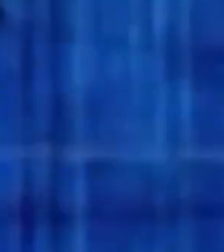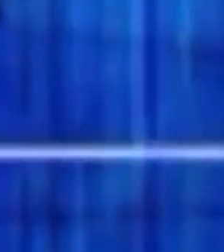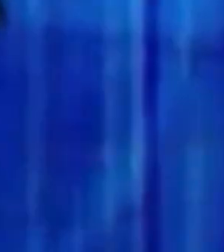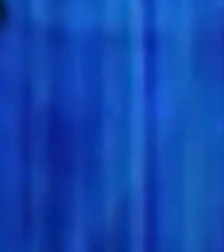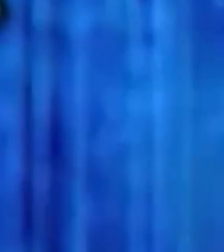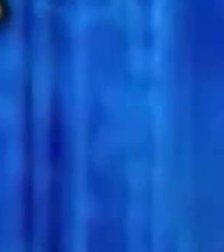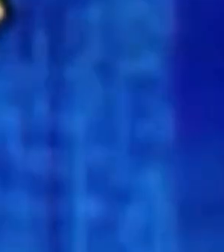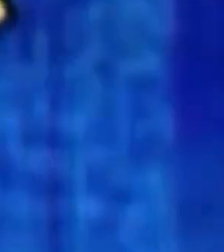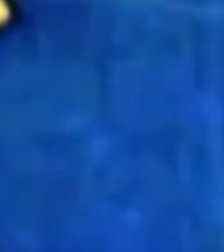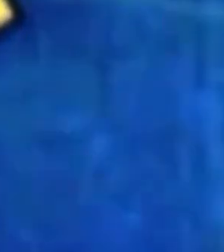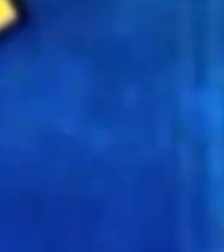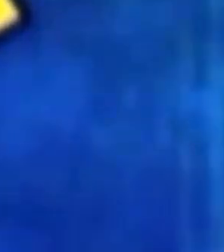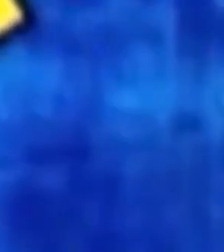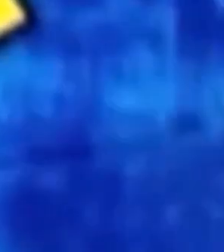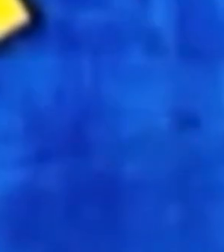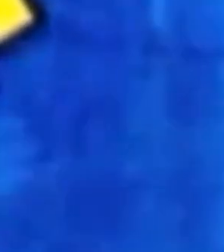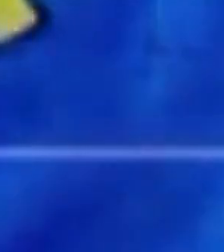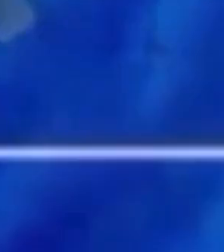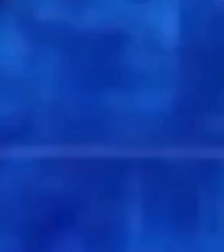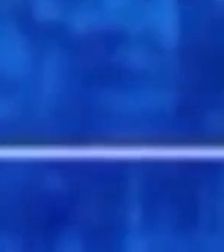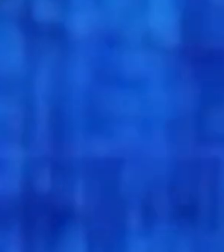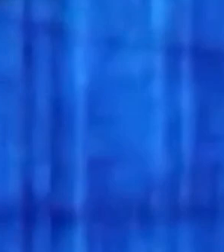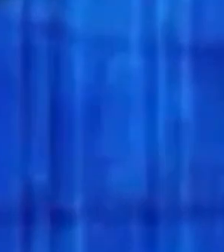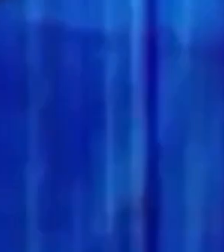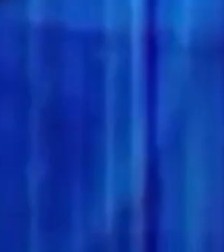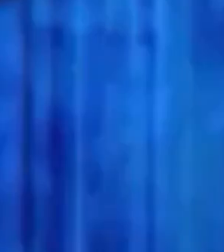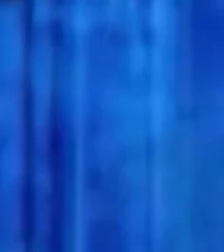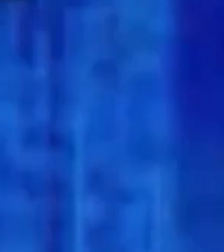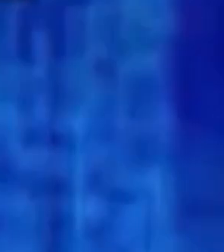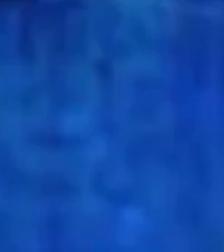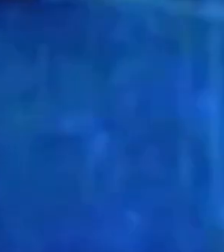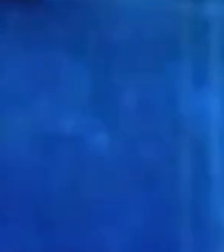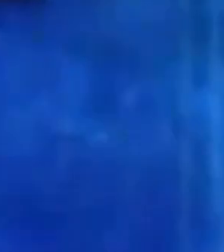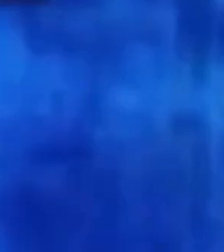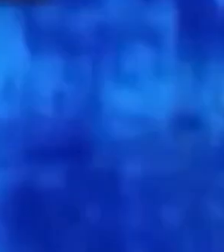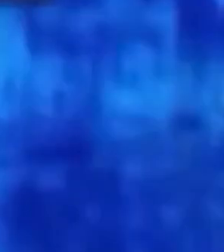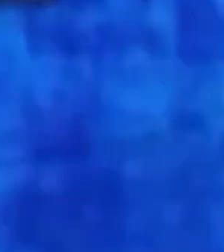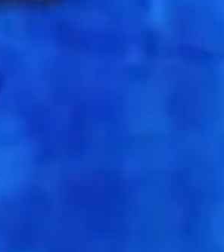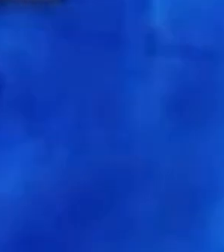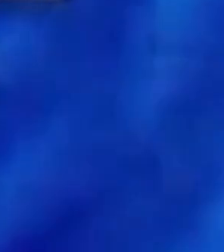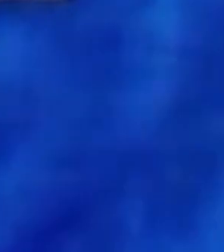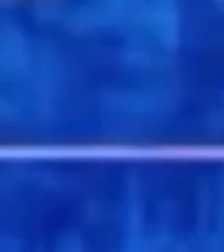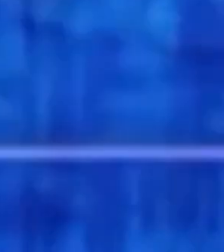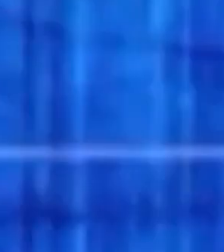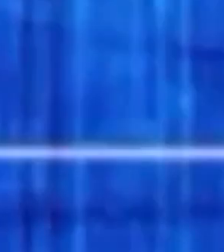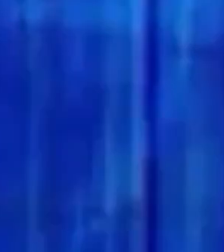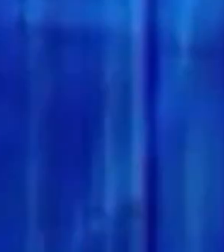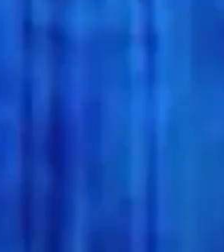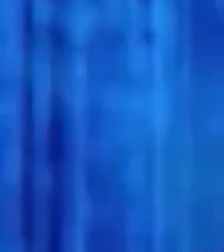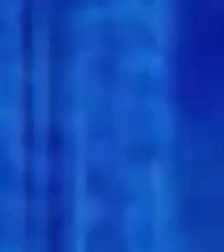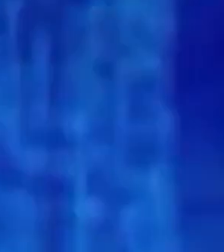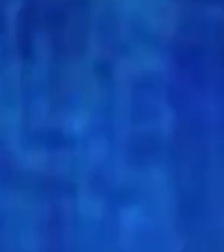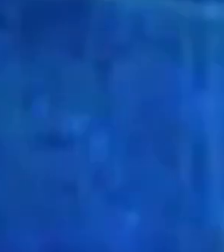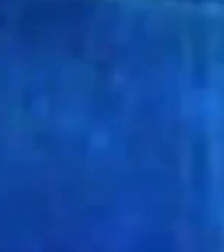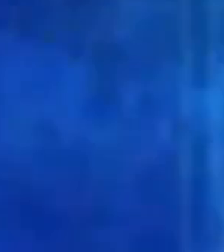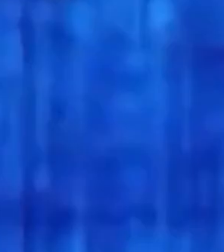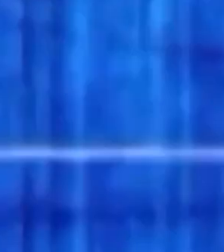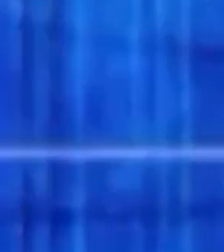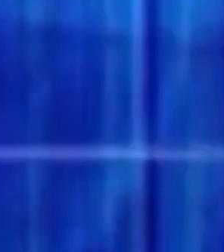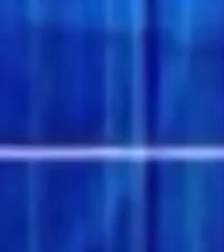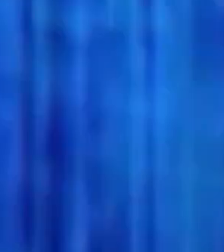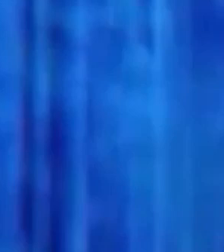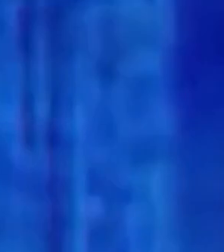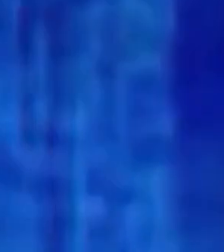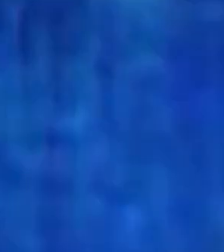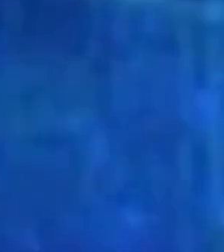Audiencia Pública, el informativo comentado más importante de la región, con el acontecer nacional e internacional, con